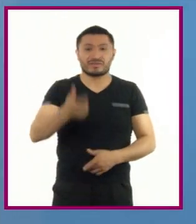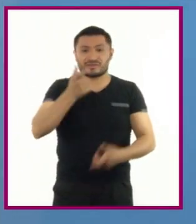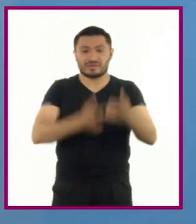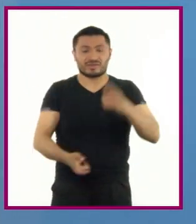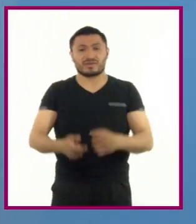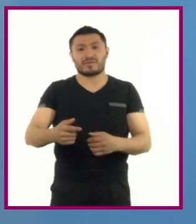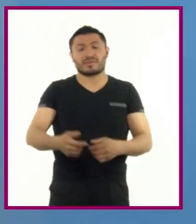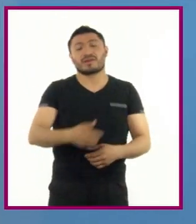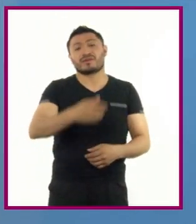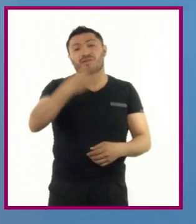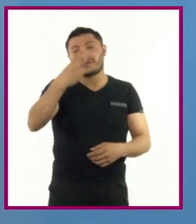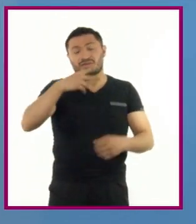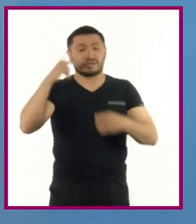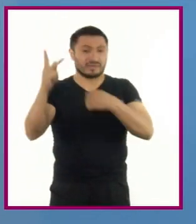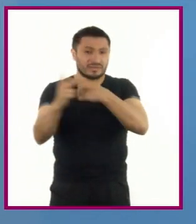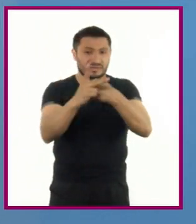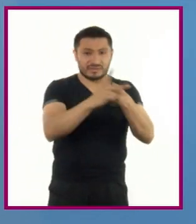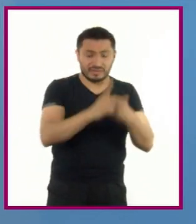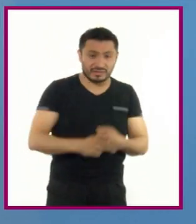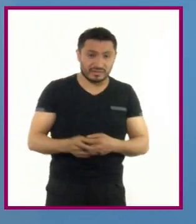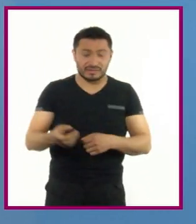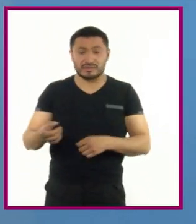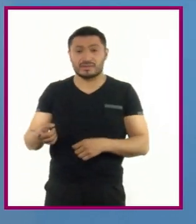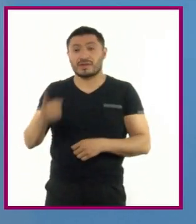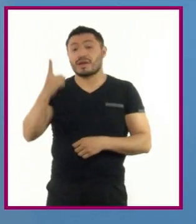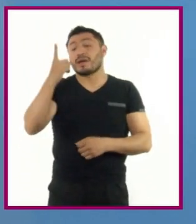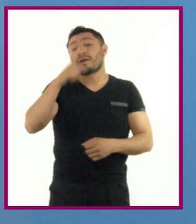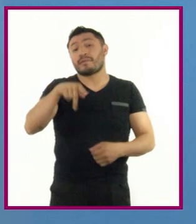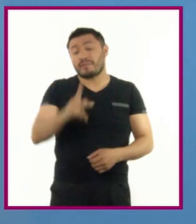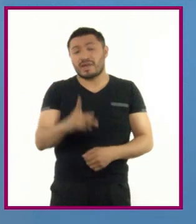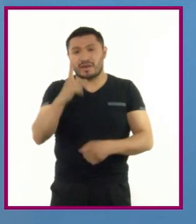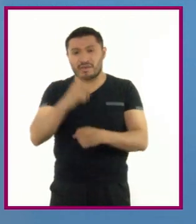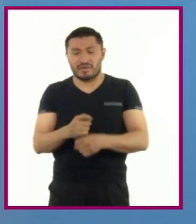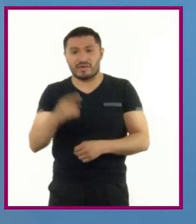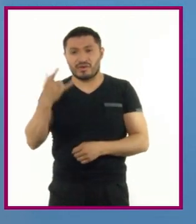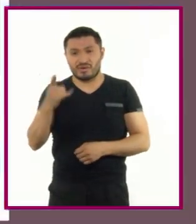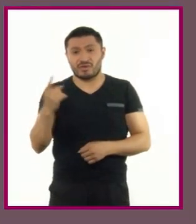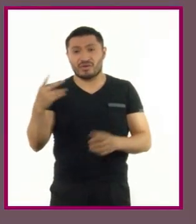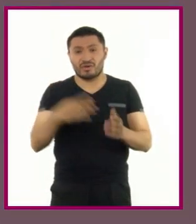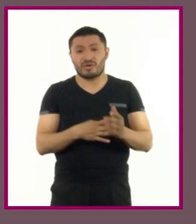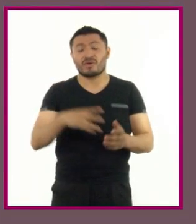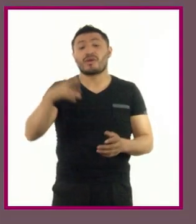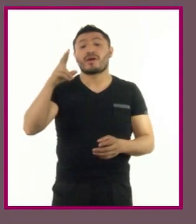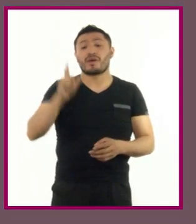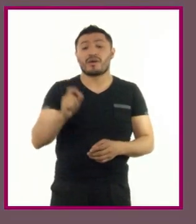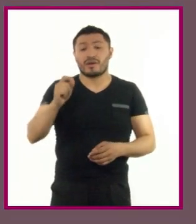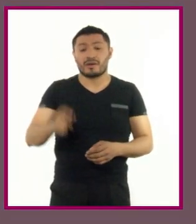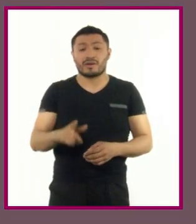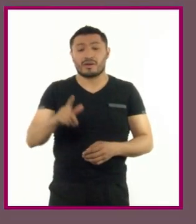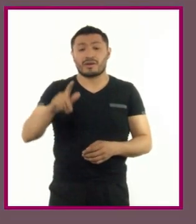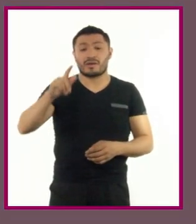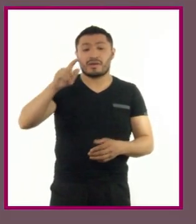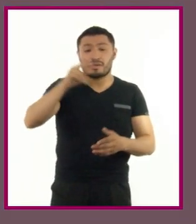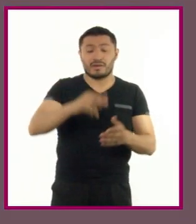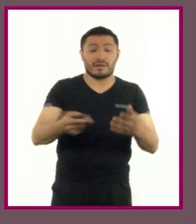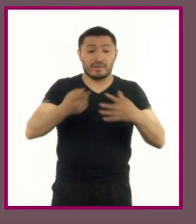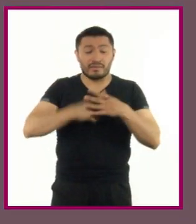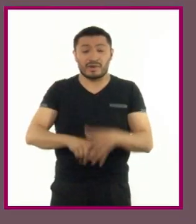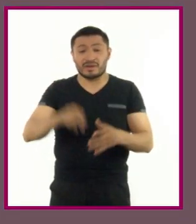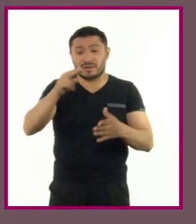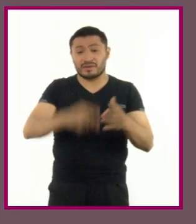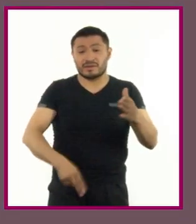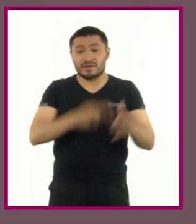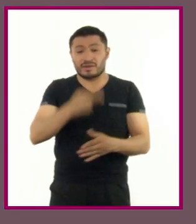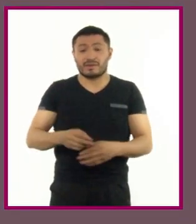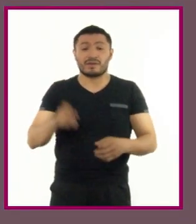países. No obstante, el día 1 de julio de 2020, el TEMEC entró en vigor, siendo firmado por Donald Trump en representación